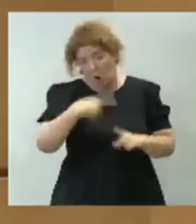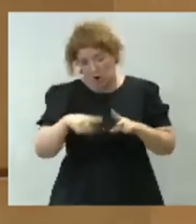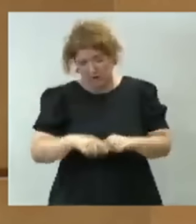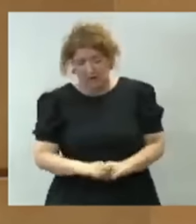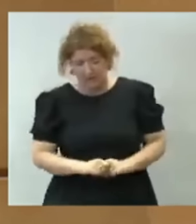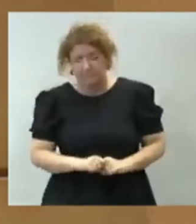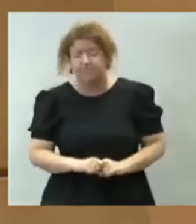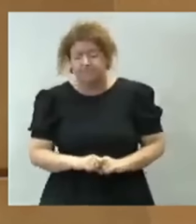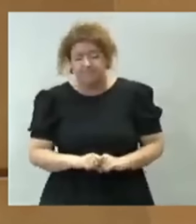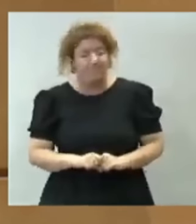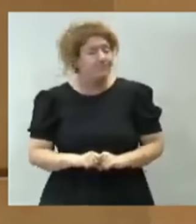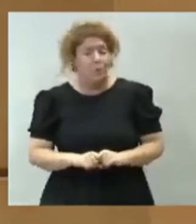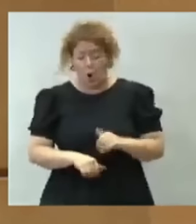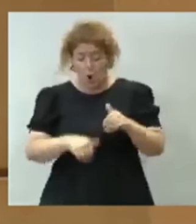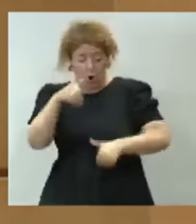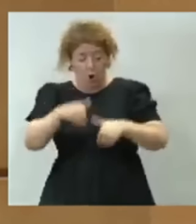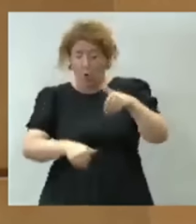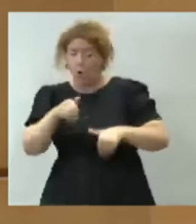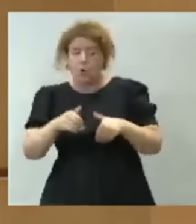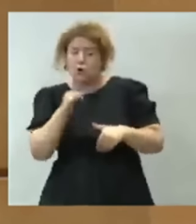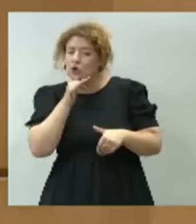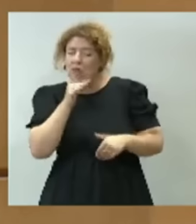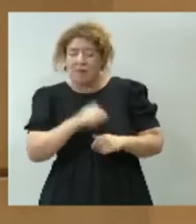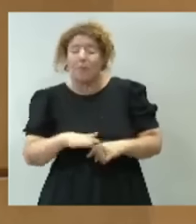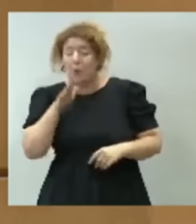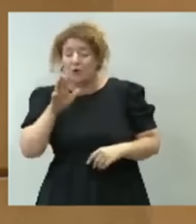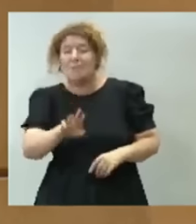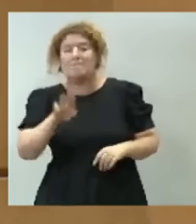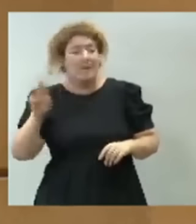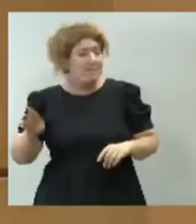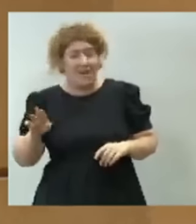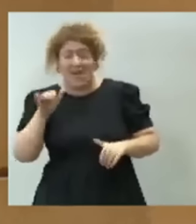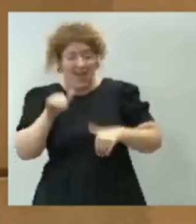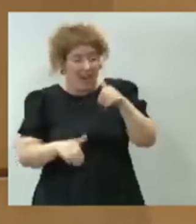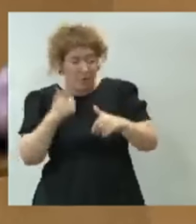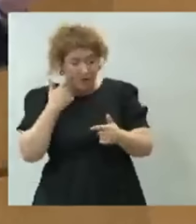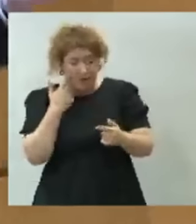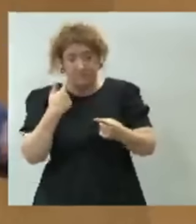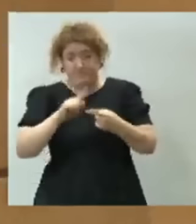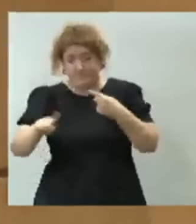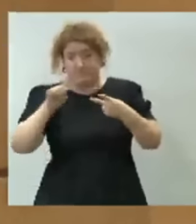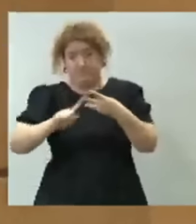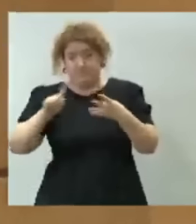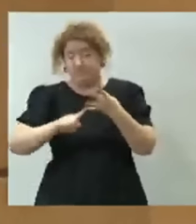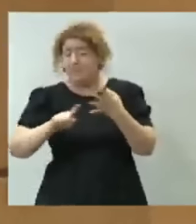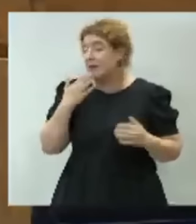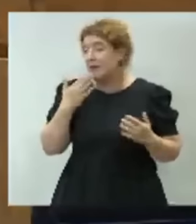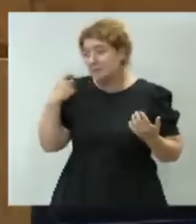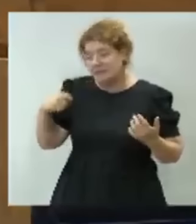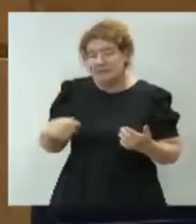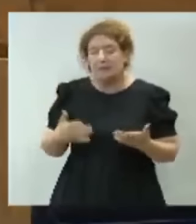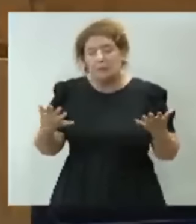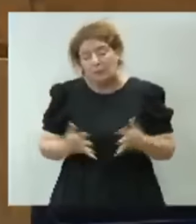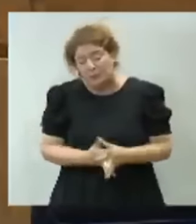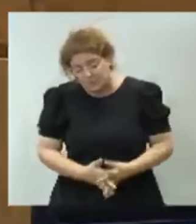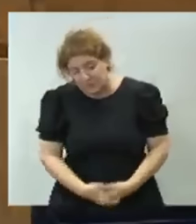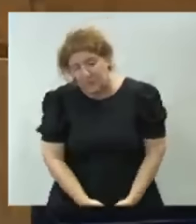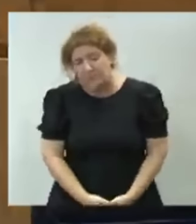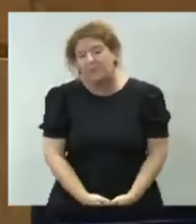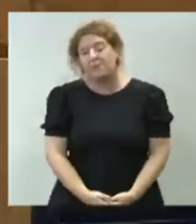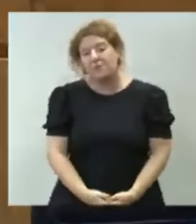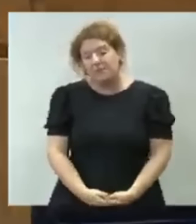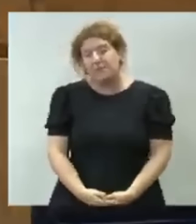son las urnas. Y por eso el Partido Popular gana todas las elecciones que se convocan en España. Efectivamente, ustedes